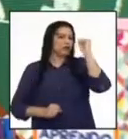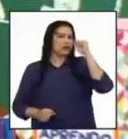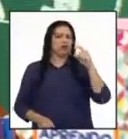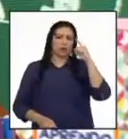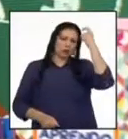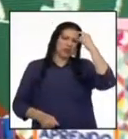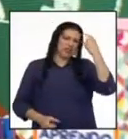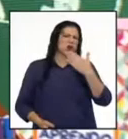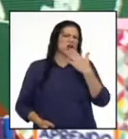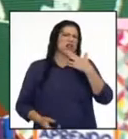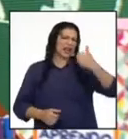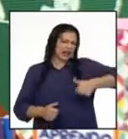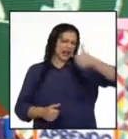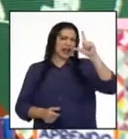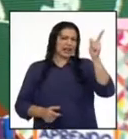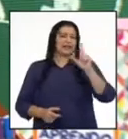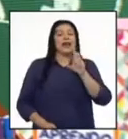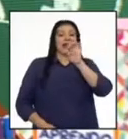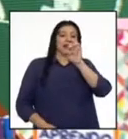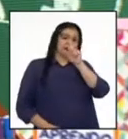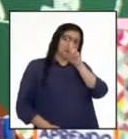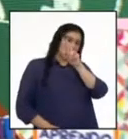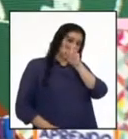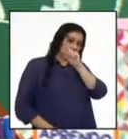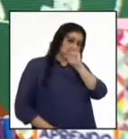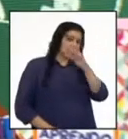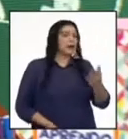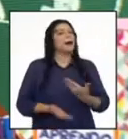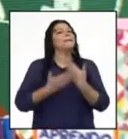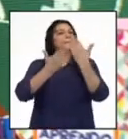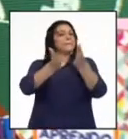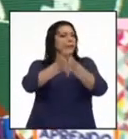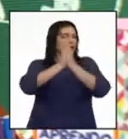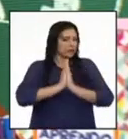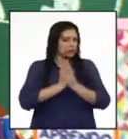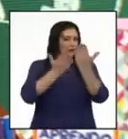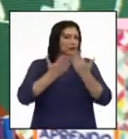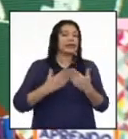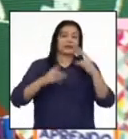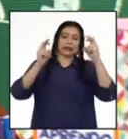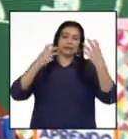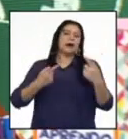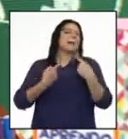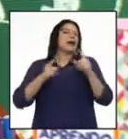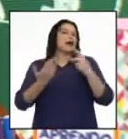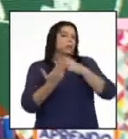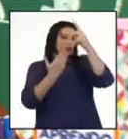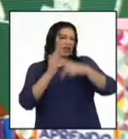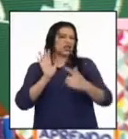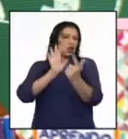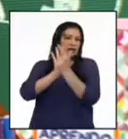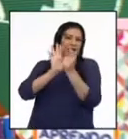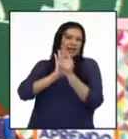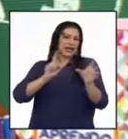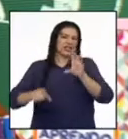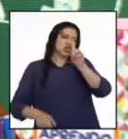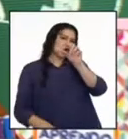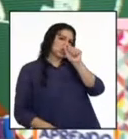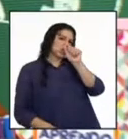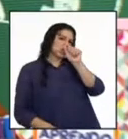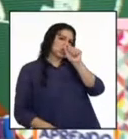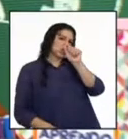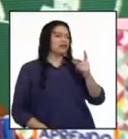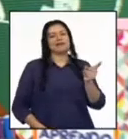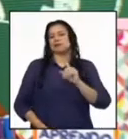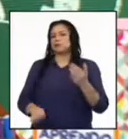Mujer, presidido por Elisa Rodríguez Parra, presenta una solicitud referida al tema. Sin embargo, el proyecto de ley elaborado por Dante Castañola